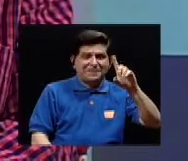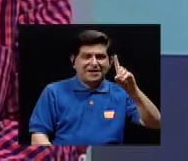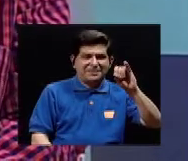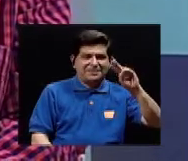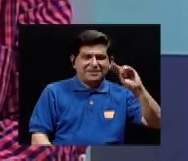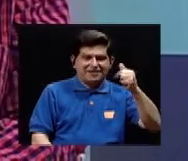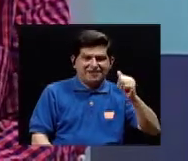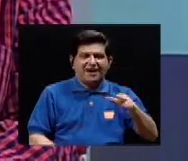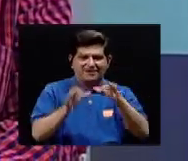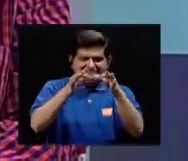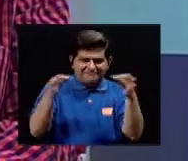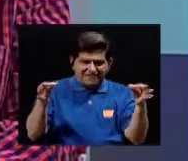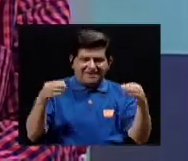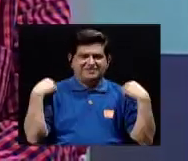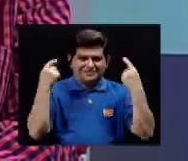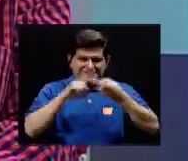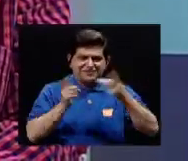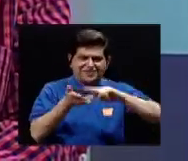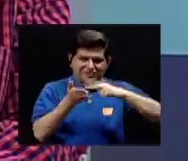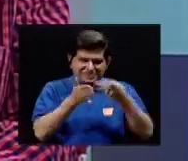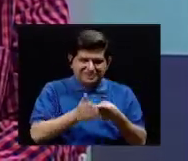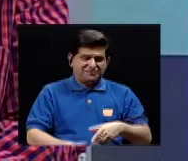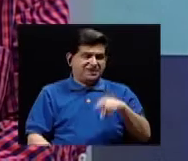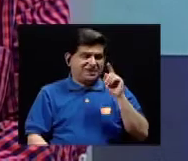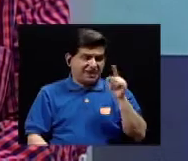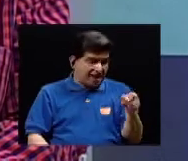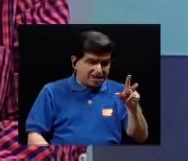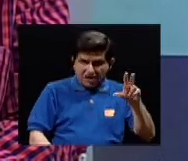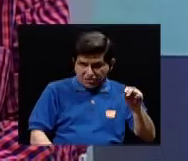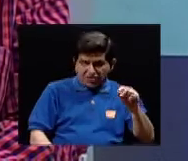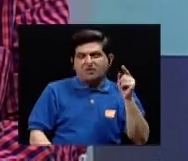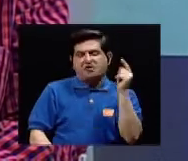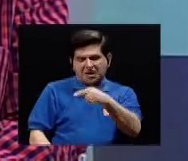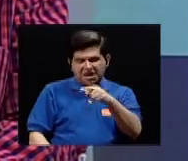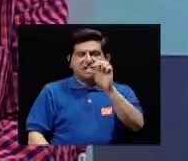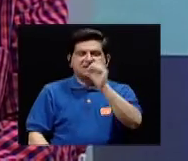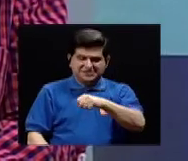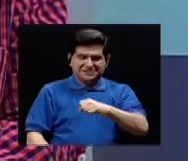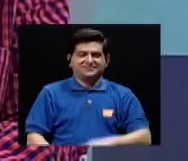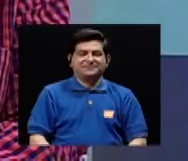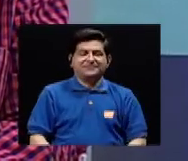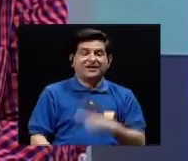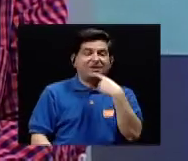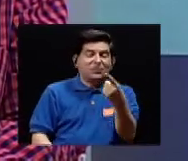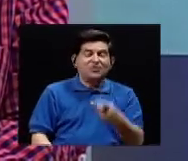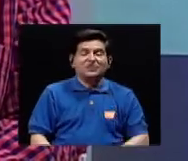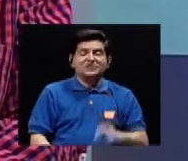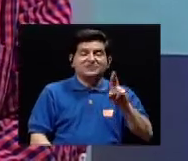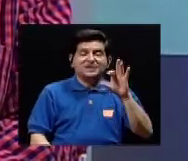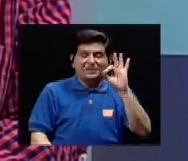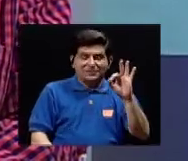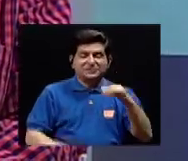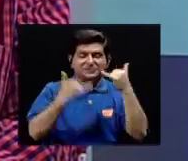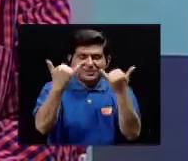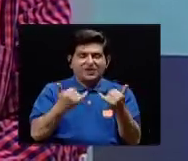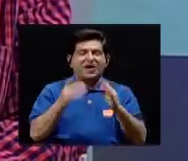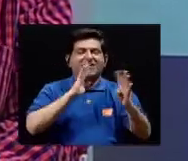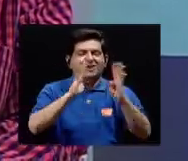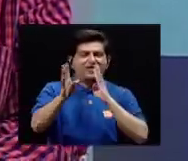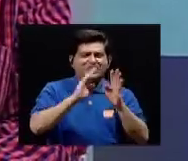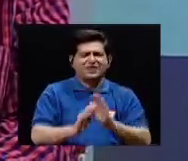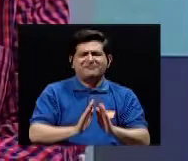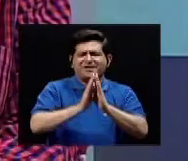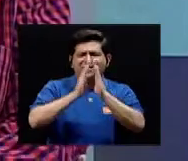Precisamente, ustedes apreciaron ese documental en la semana pasada, como dice Rocío, y ahora vamos